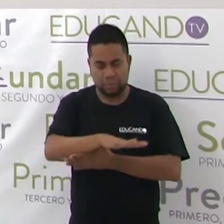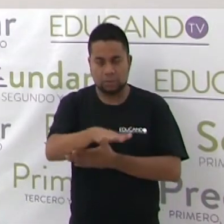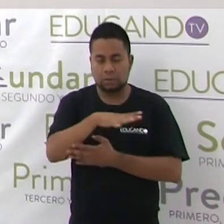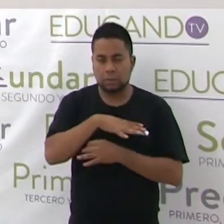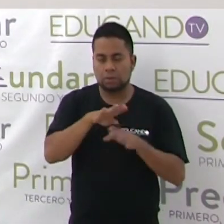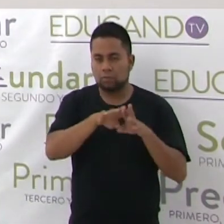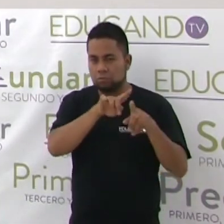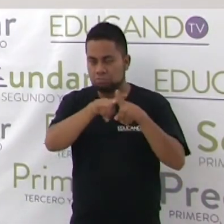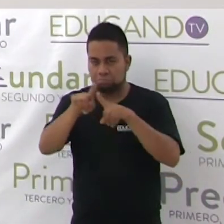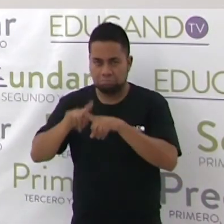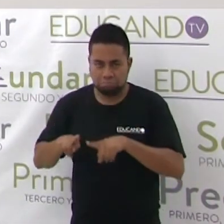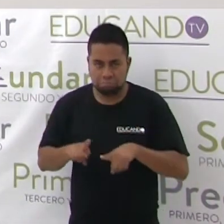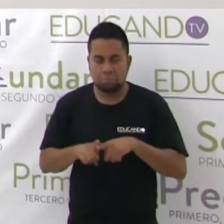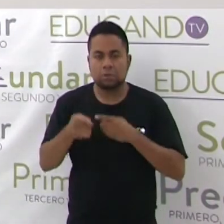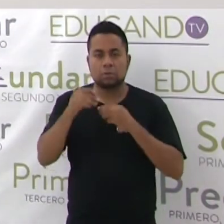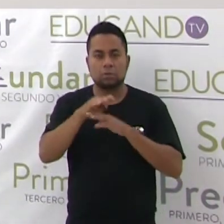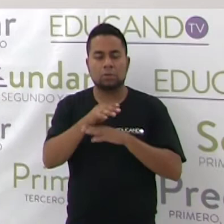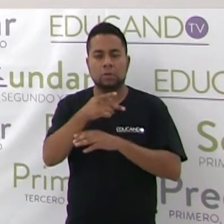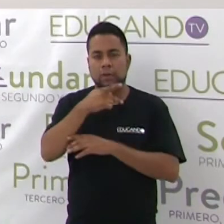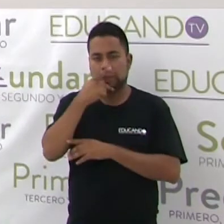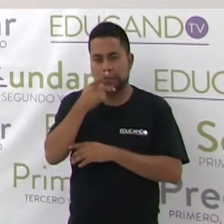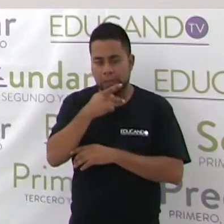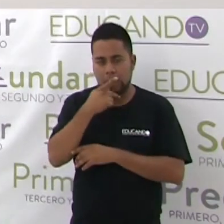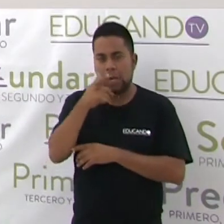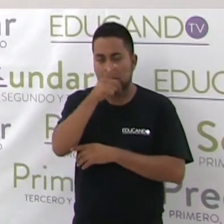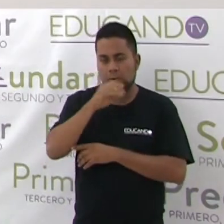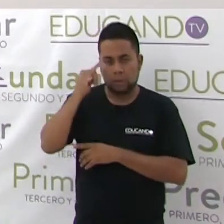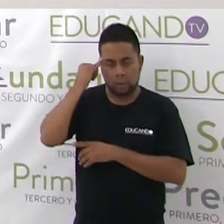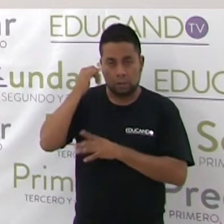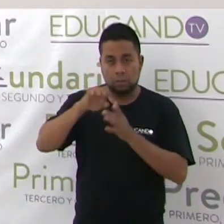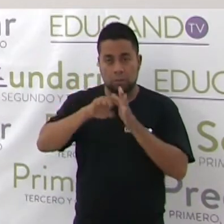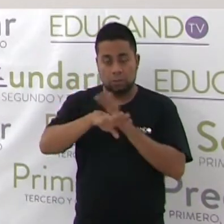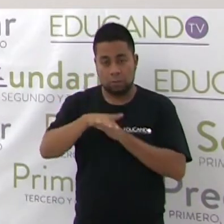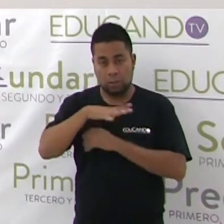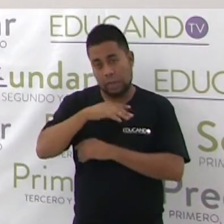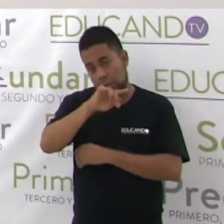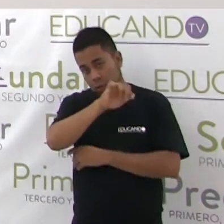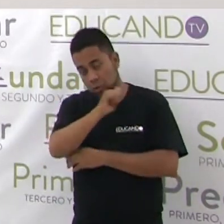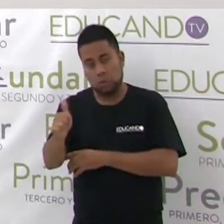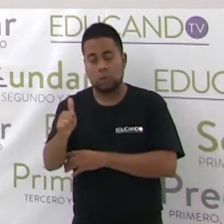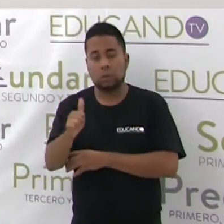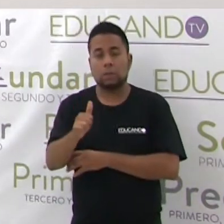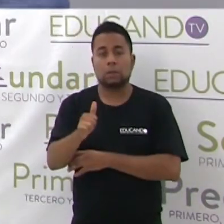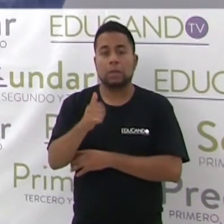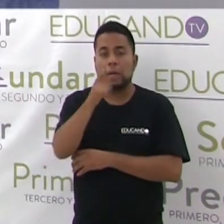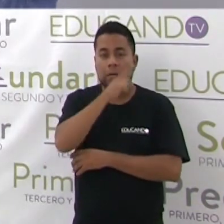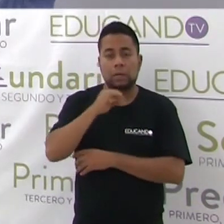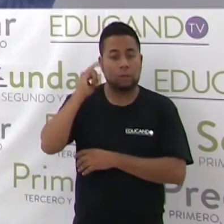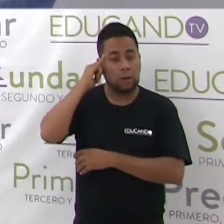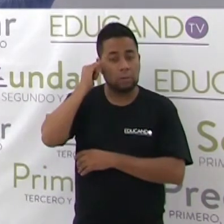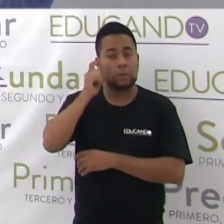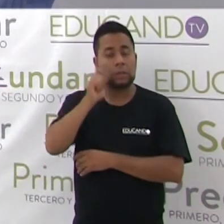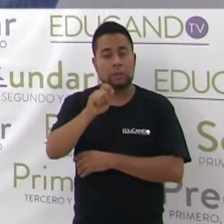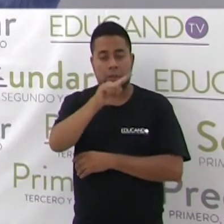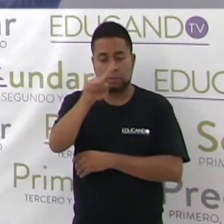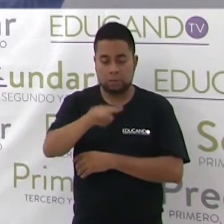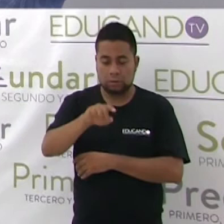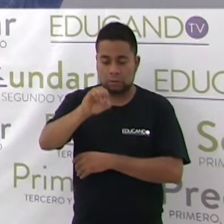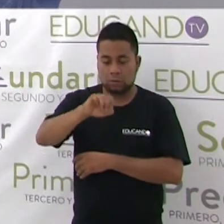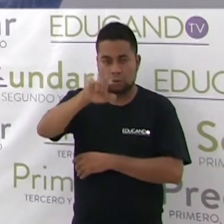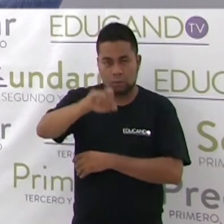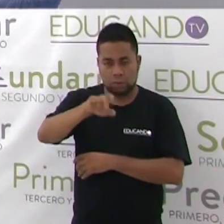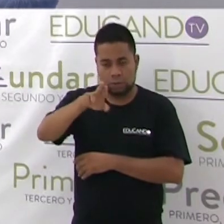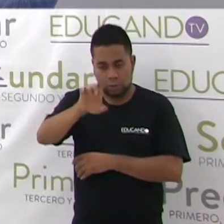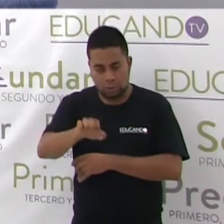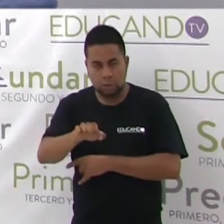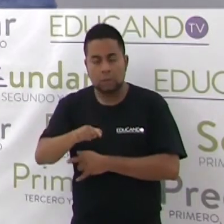una diversidad en cuanto a esta lengua. El zoque es otra lengua importante que se